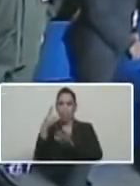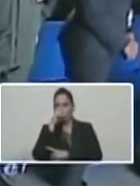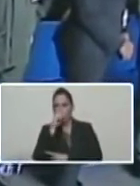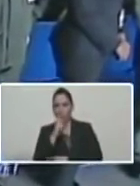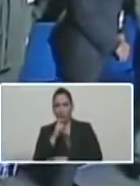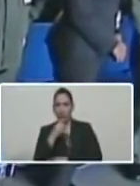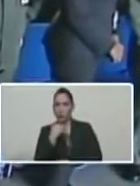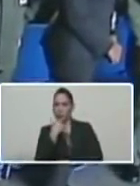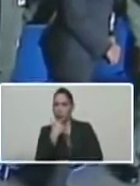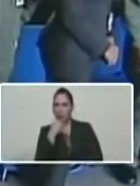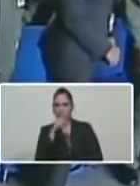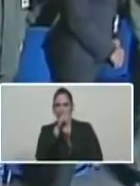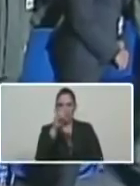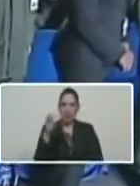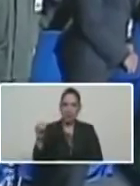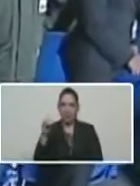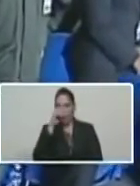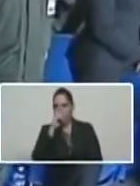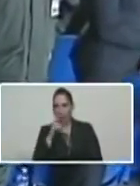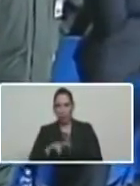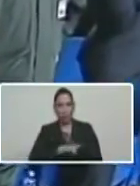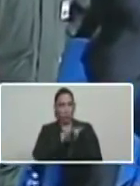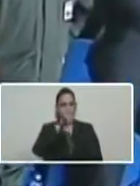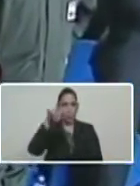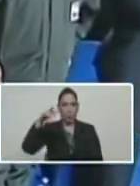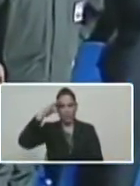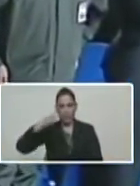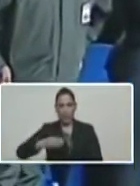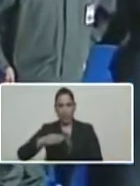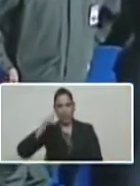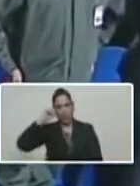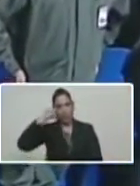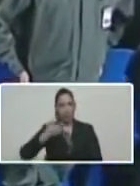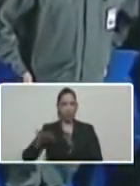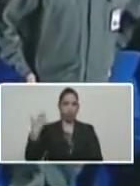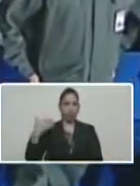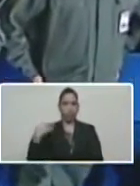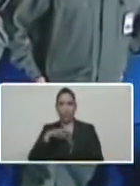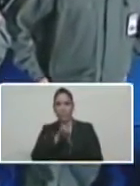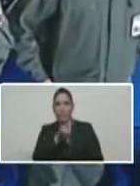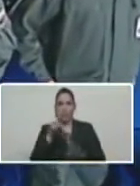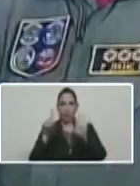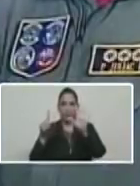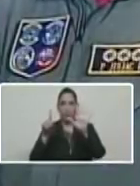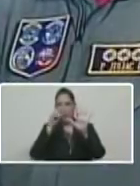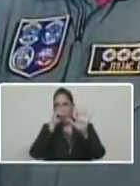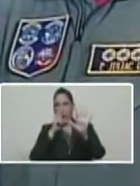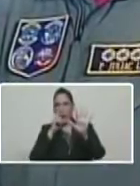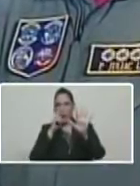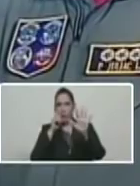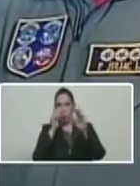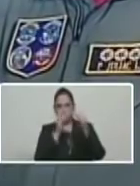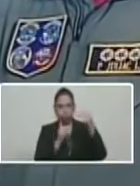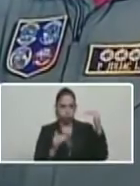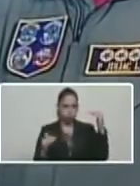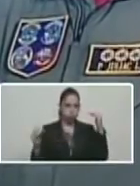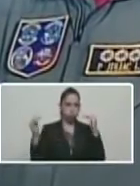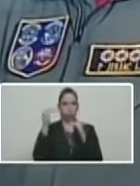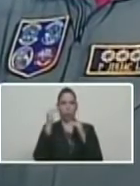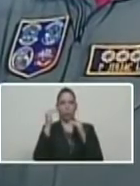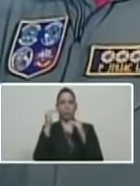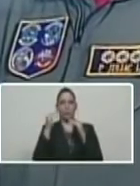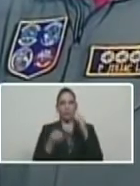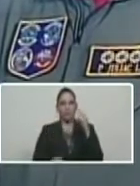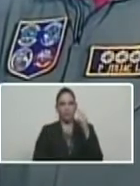centenario de nuestra aviación militar, también hay que recordar que hace 26 años surgió la moral y se